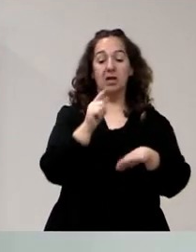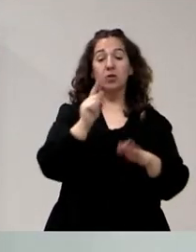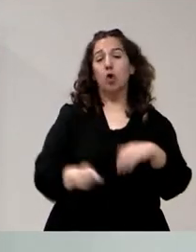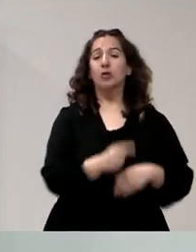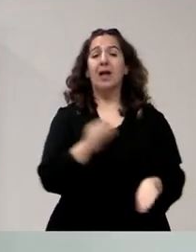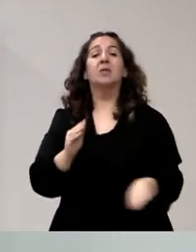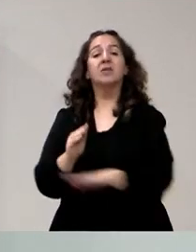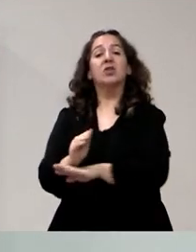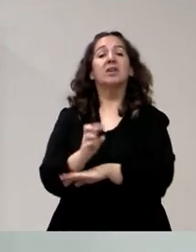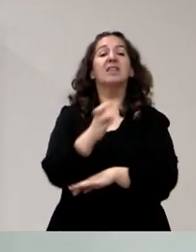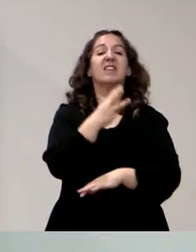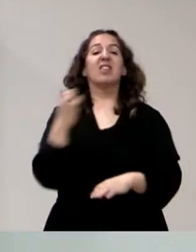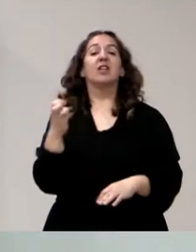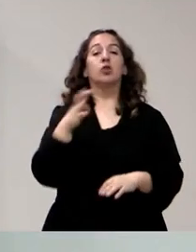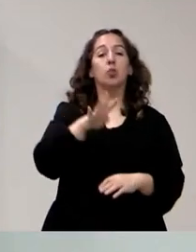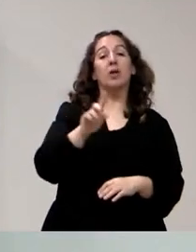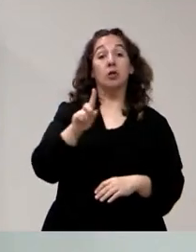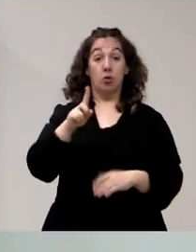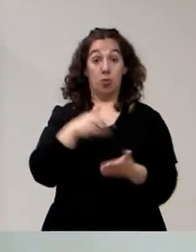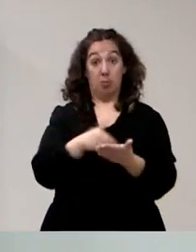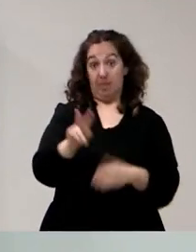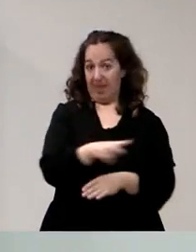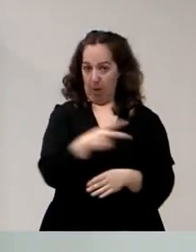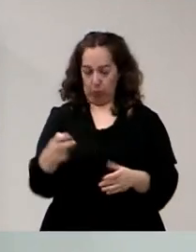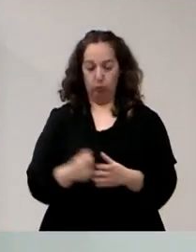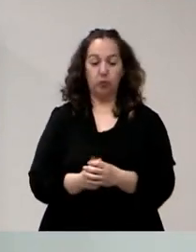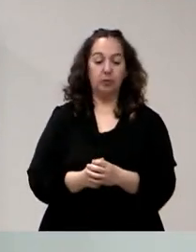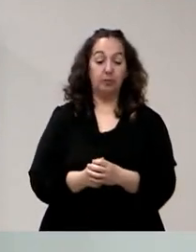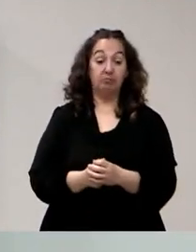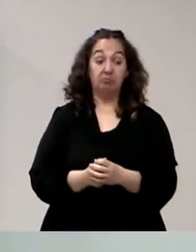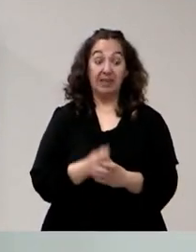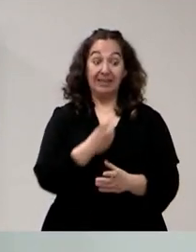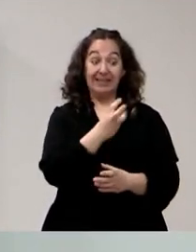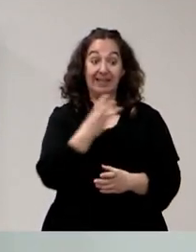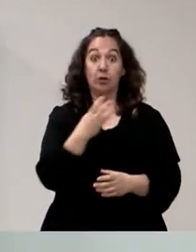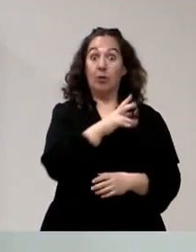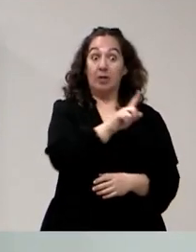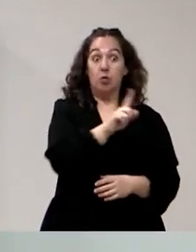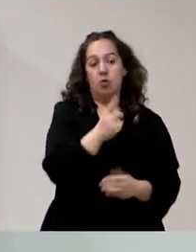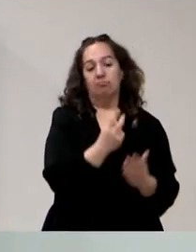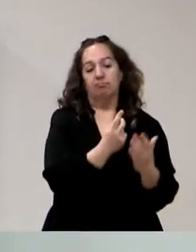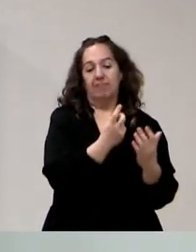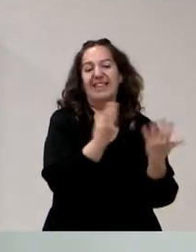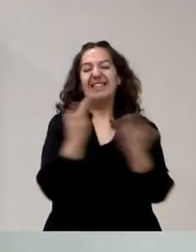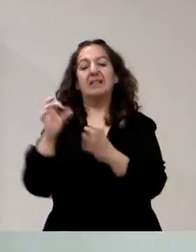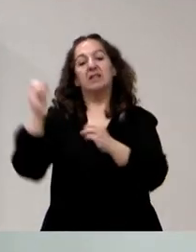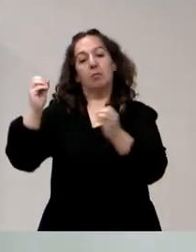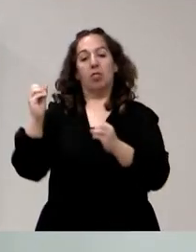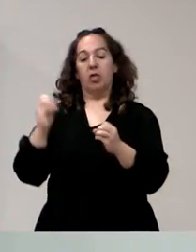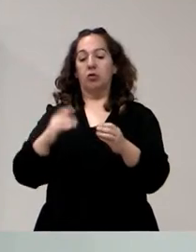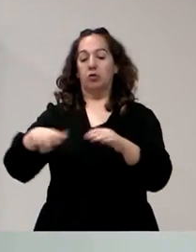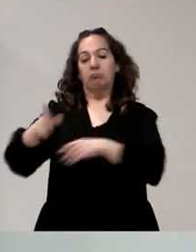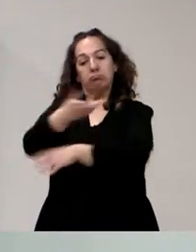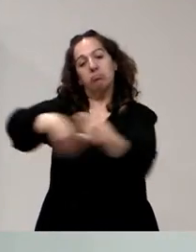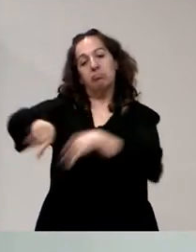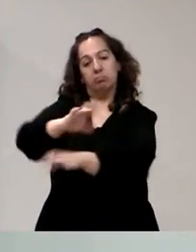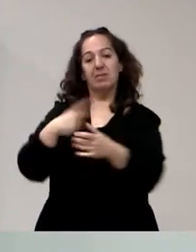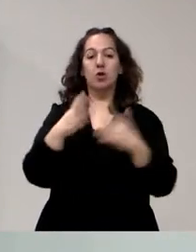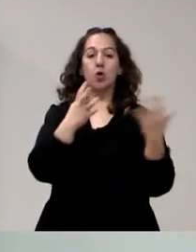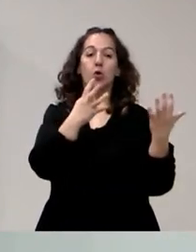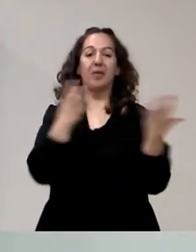cantaba de 1341 millones de de euros de los cuales ya hay un 70 por movilizado 933